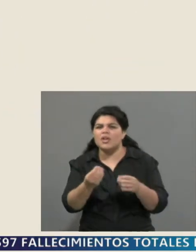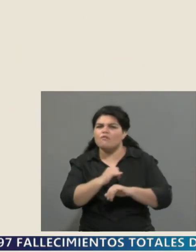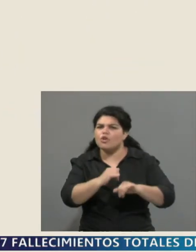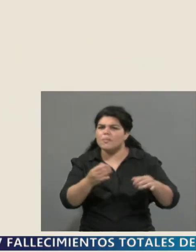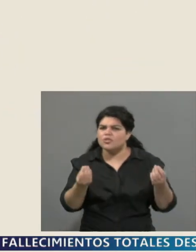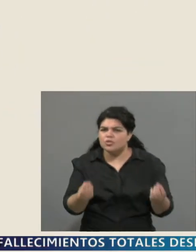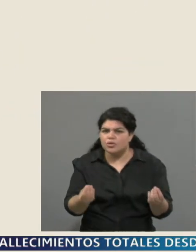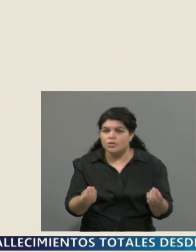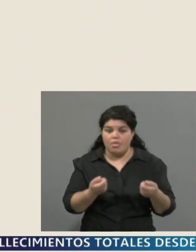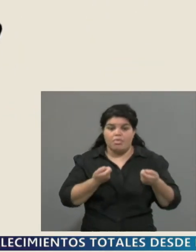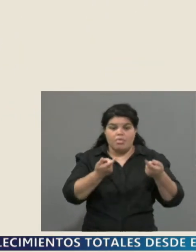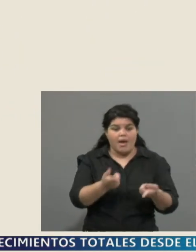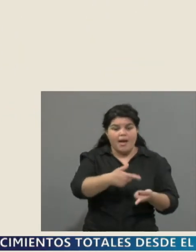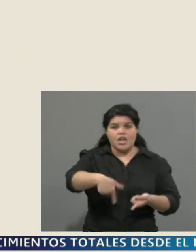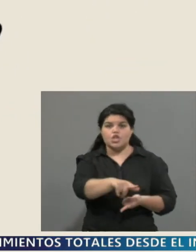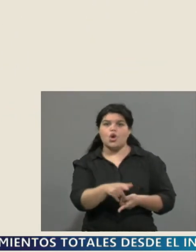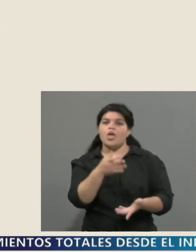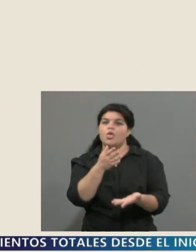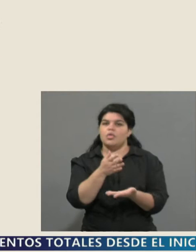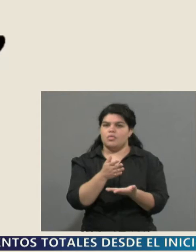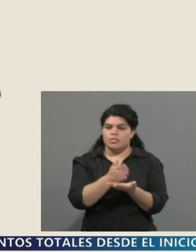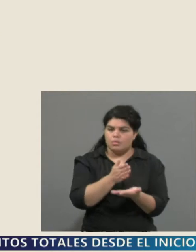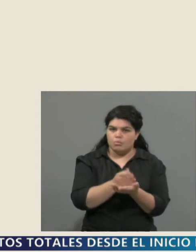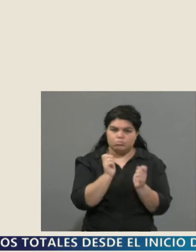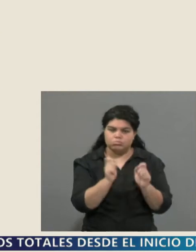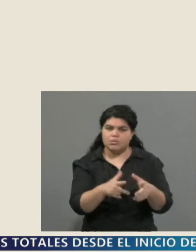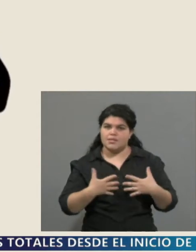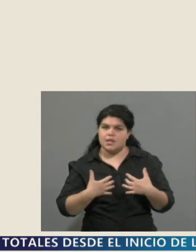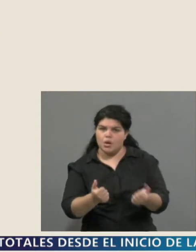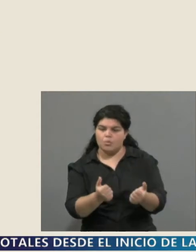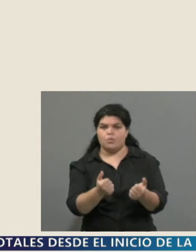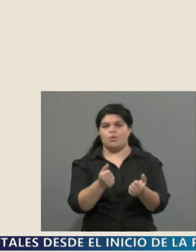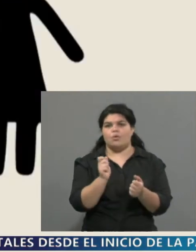relación con la salud sexual y los derechos sexuales reproductivos y no reproductivos para